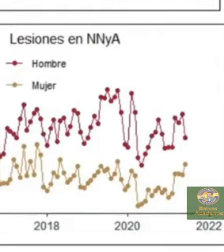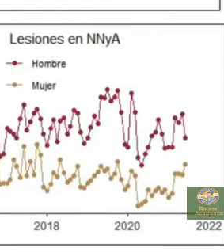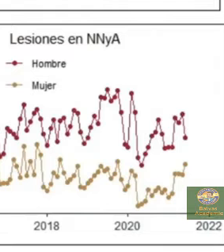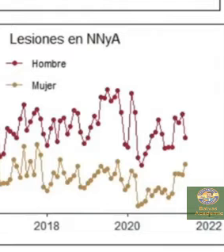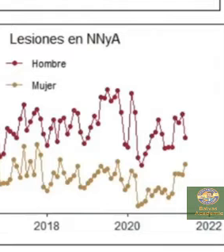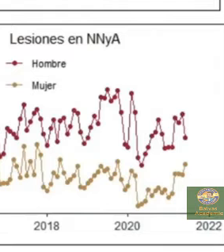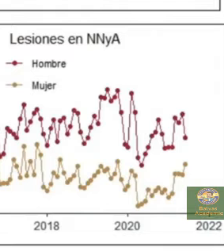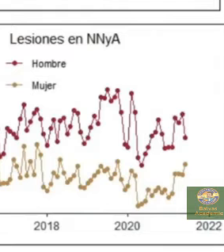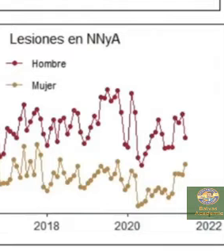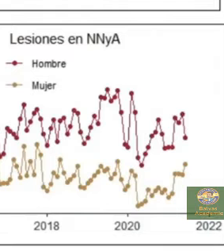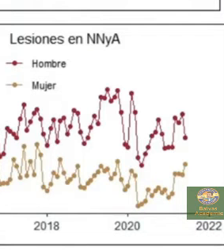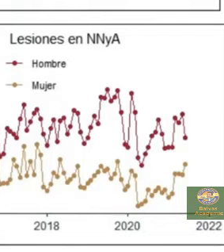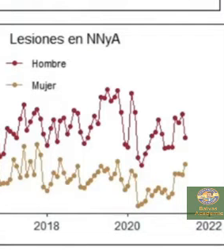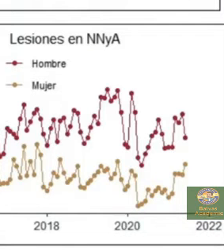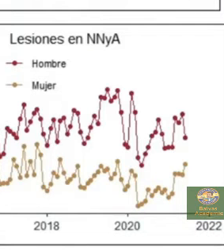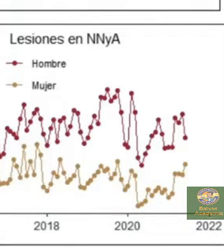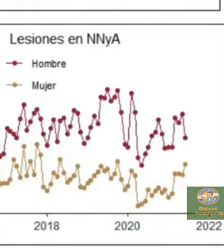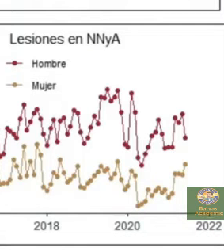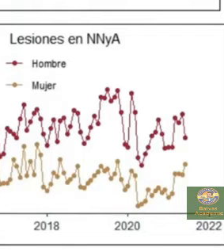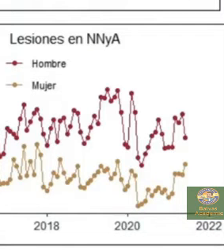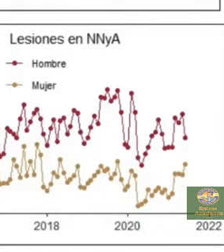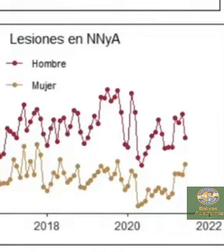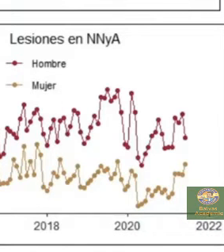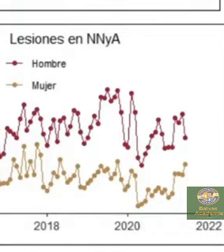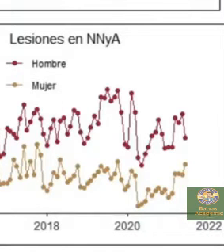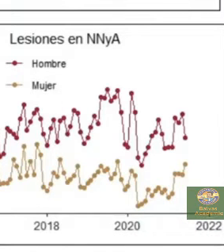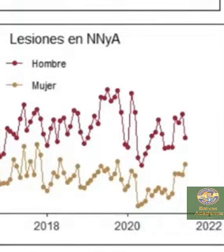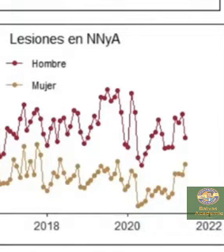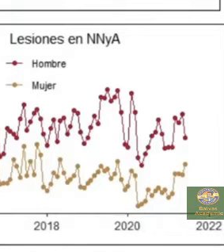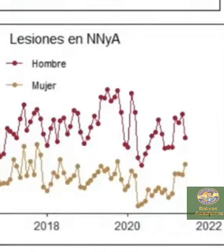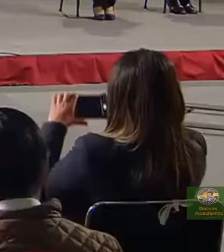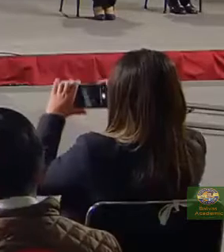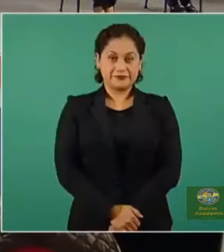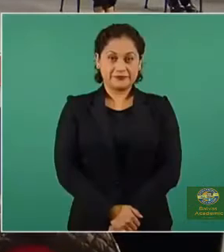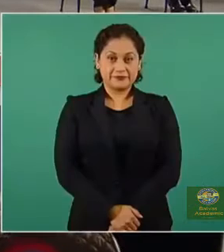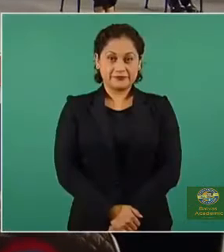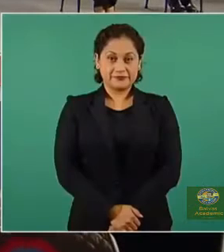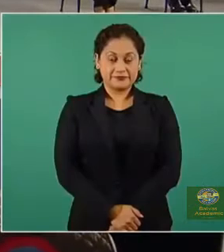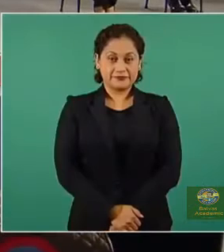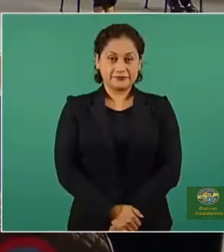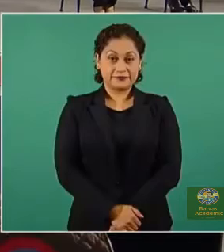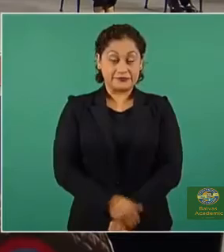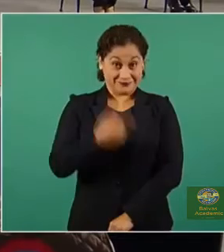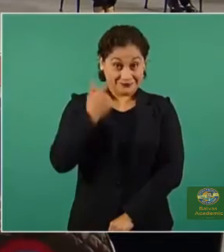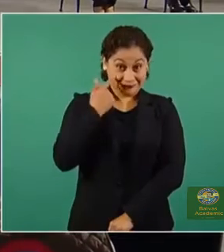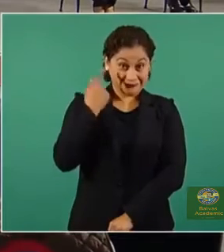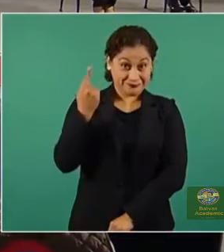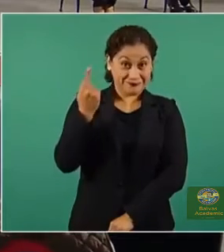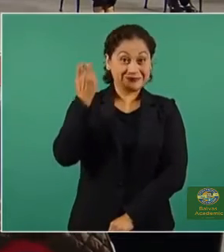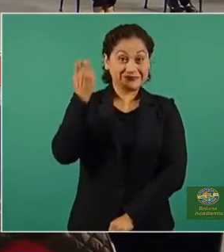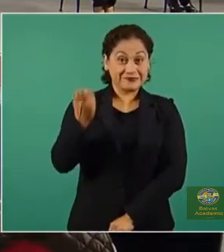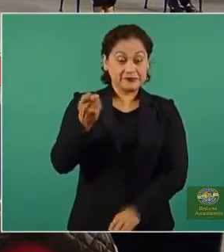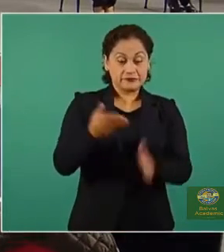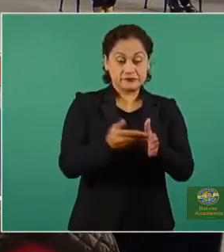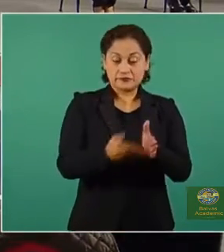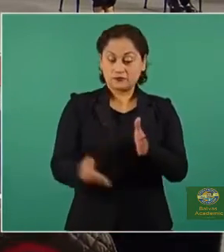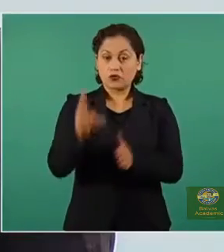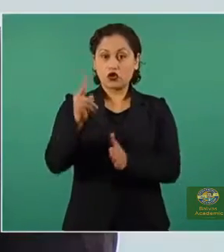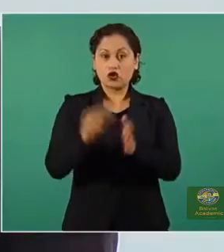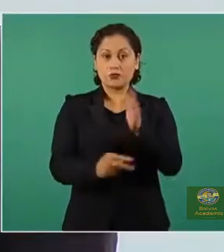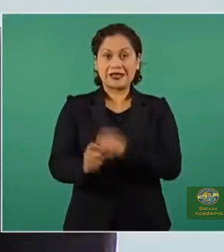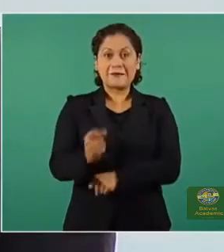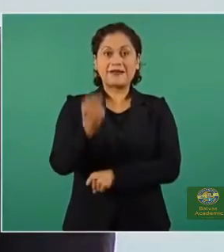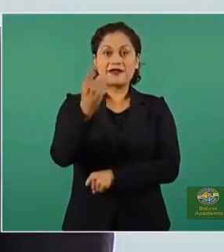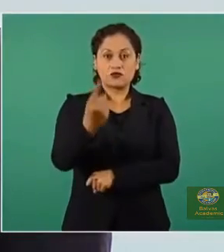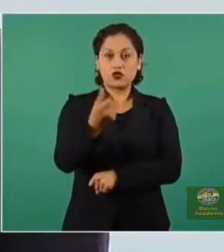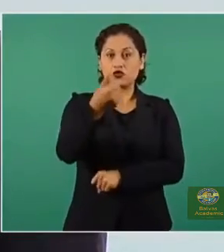Y para dar un dato que es realmente preocupante, es como durante el primer semestre de 2021 se